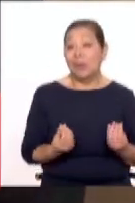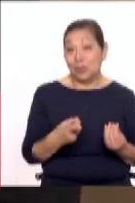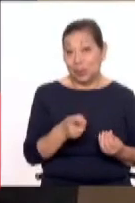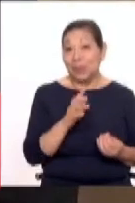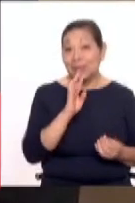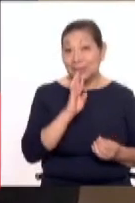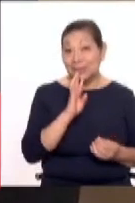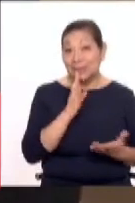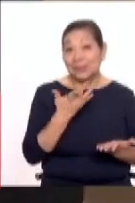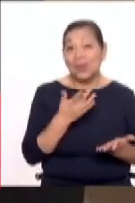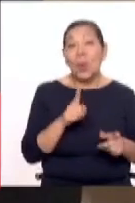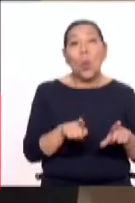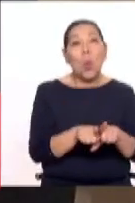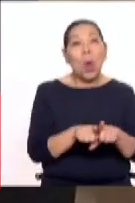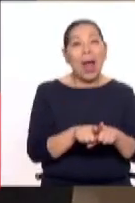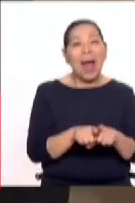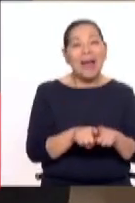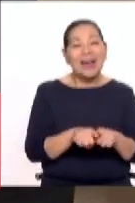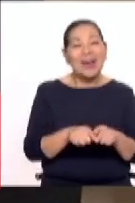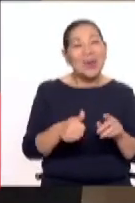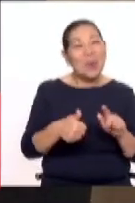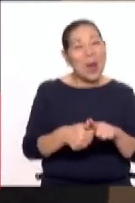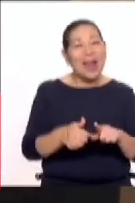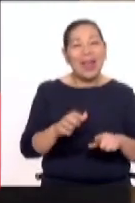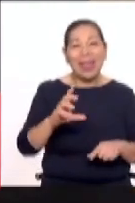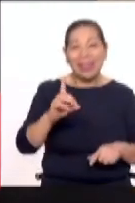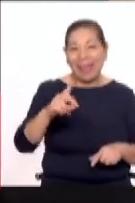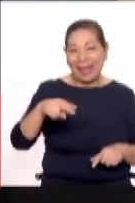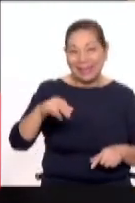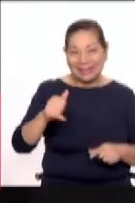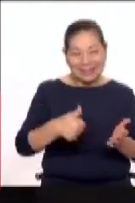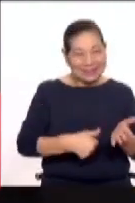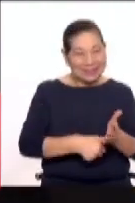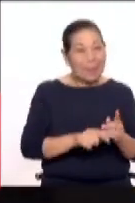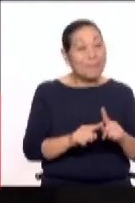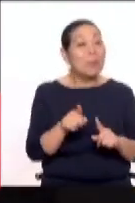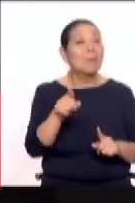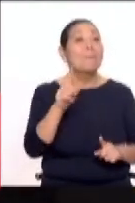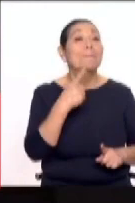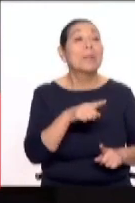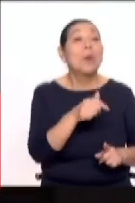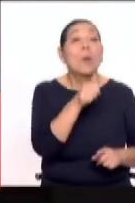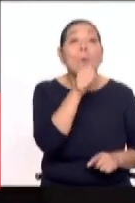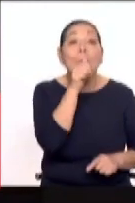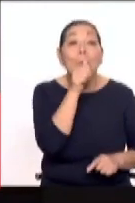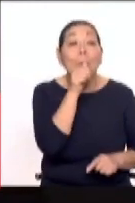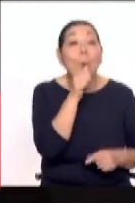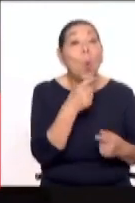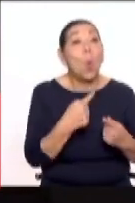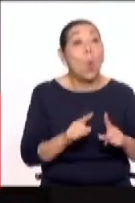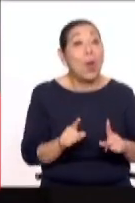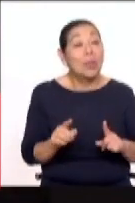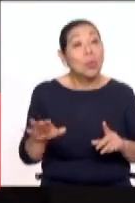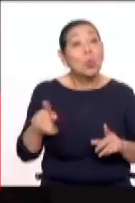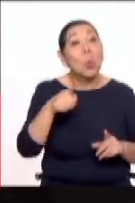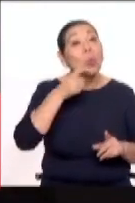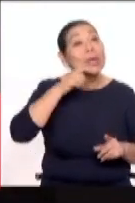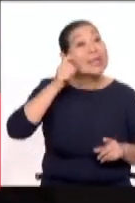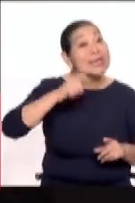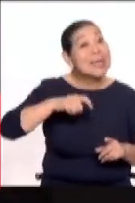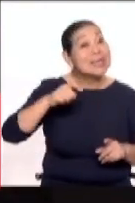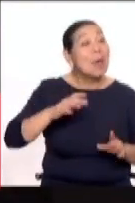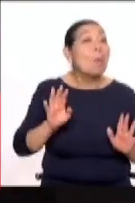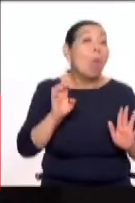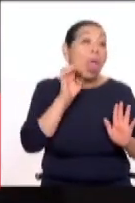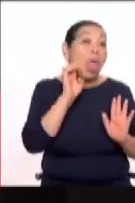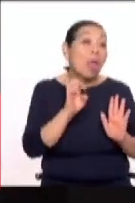tú lo dices, es el DNI, identifica nuestro equipo celular. Bueno, es importante guardarlo porque en algún momento lo podemos necesitar. En